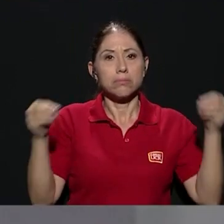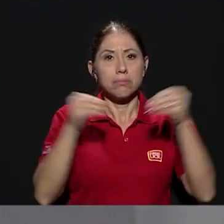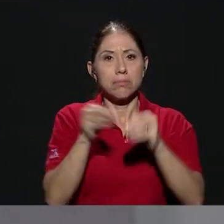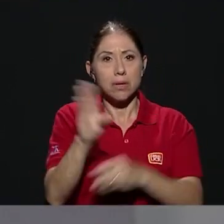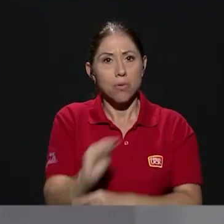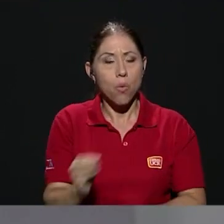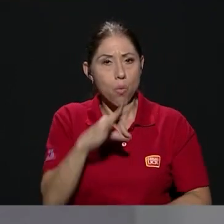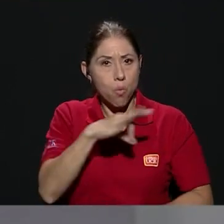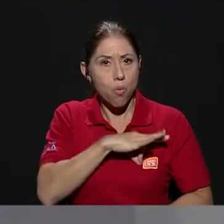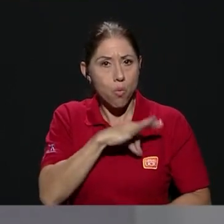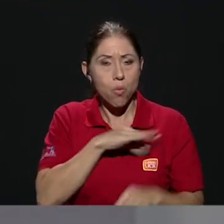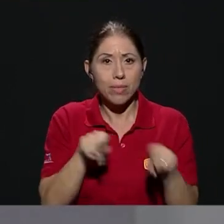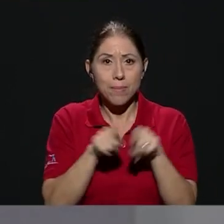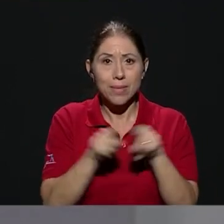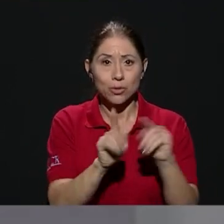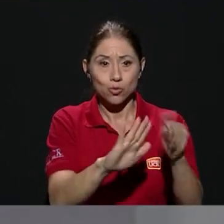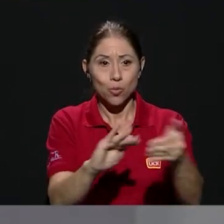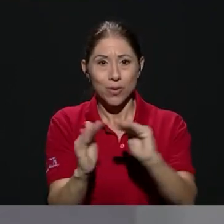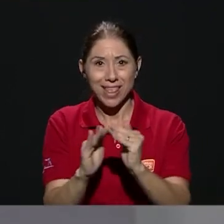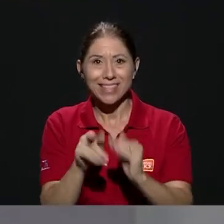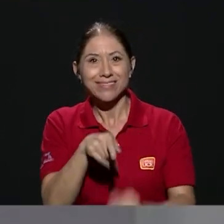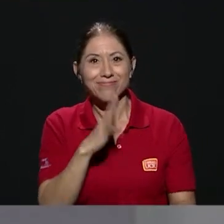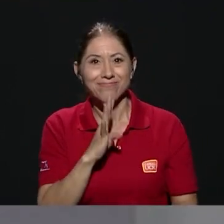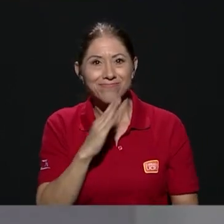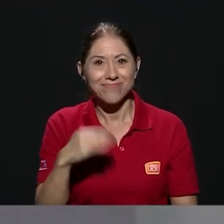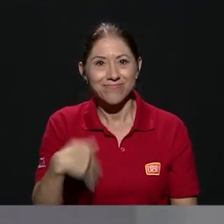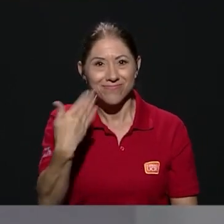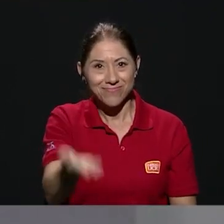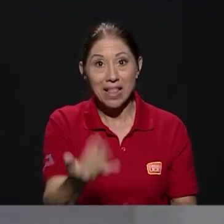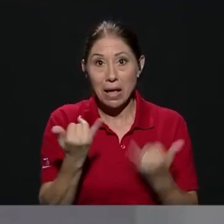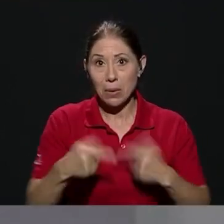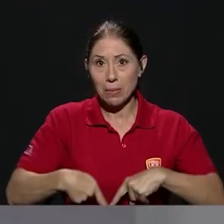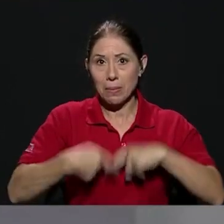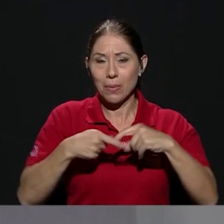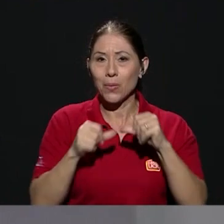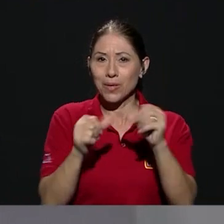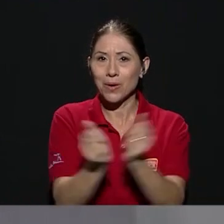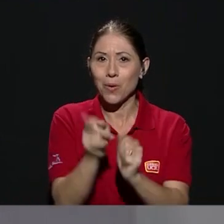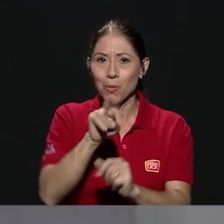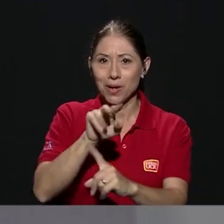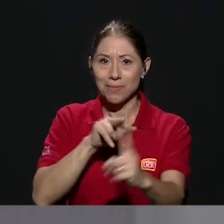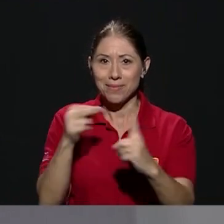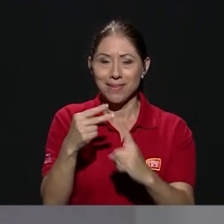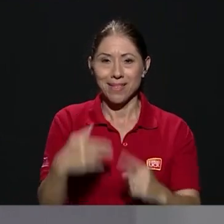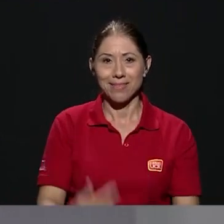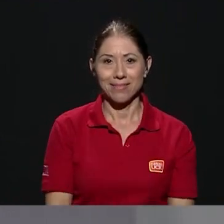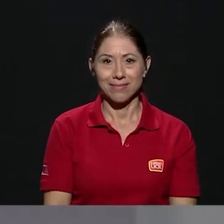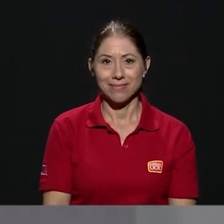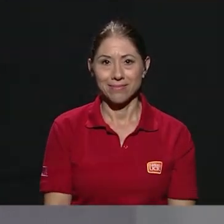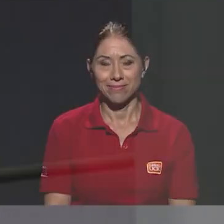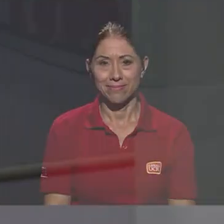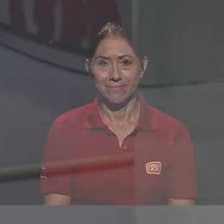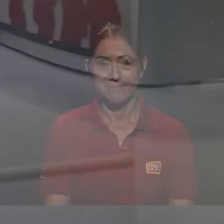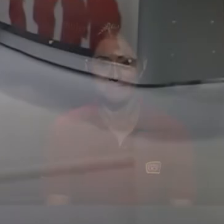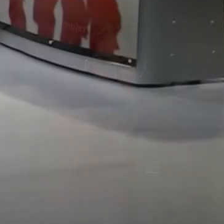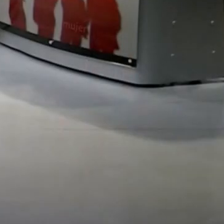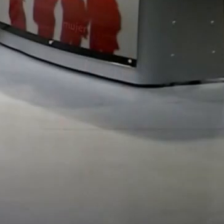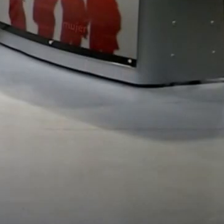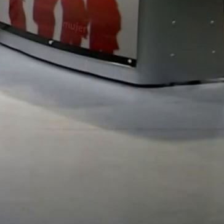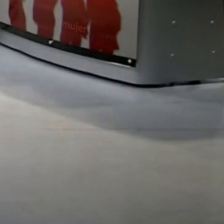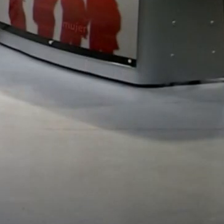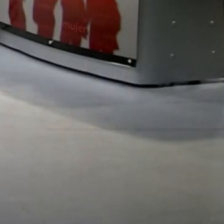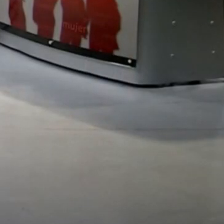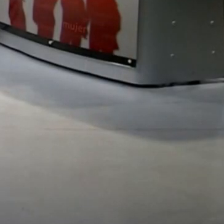esto y por ende sus comunidades, que es de lo que vamos a hablar en el siguiente bloque. Vamos a una pausa, quédese con Una Mirada que ya volvemos.